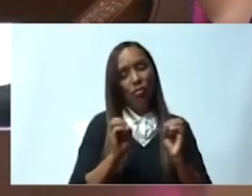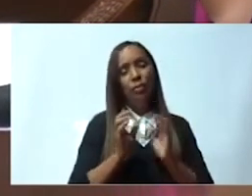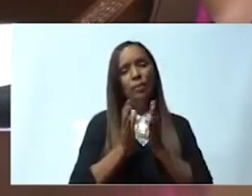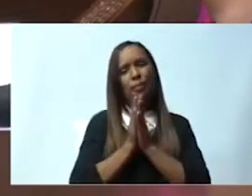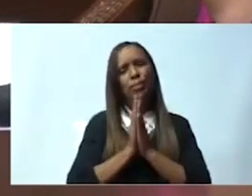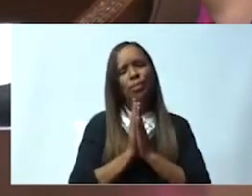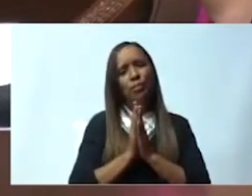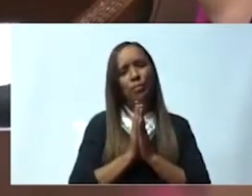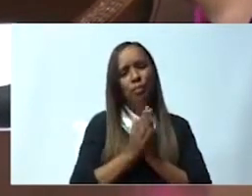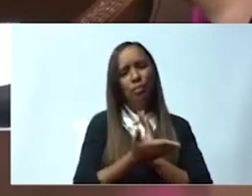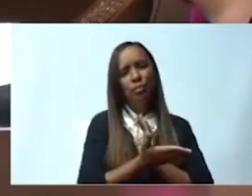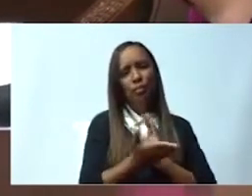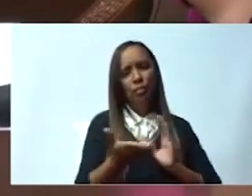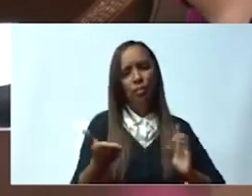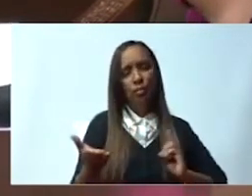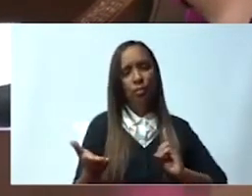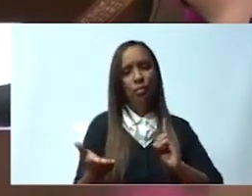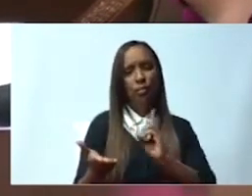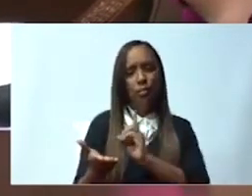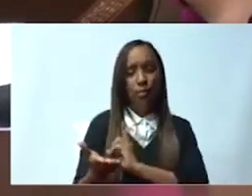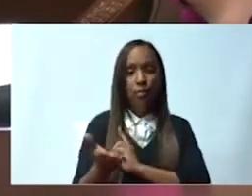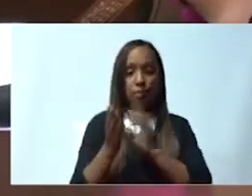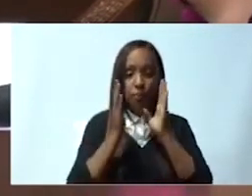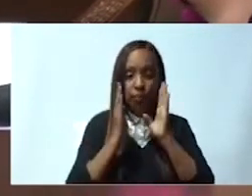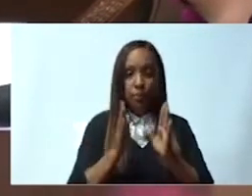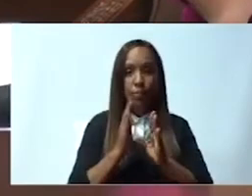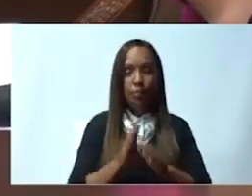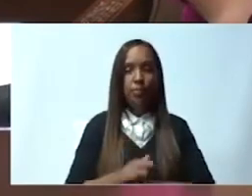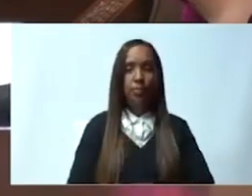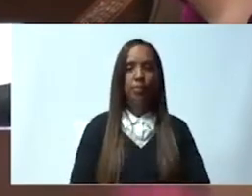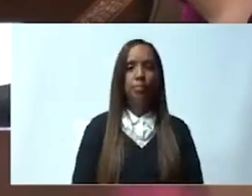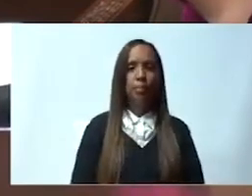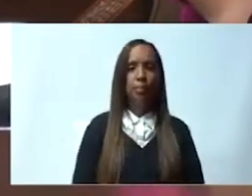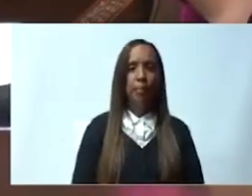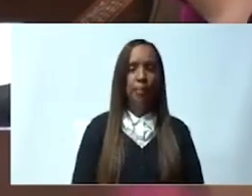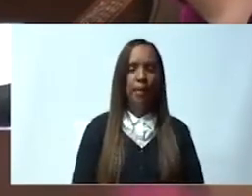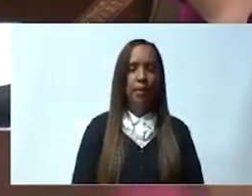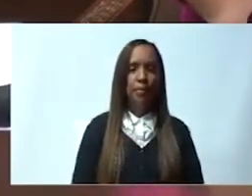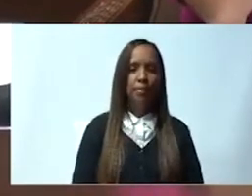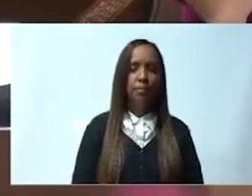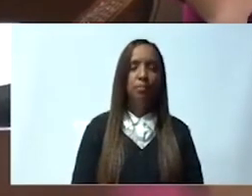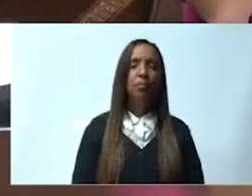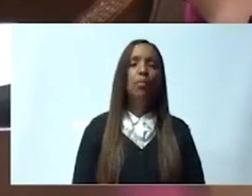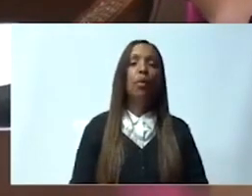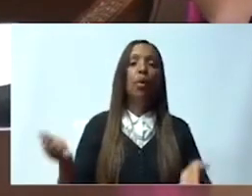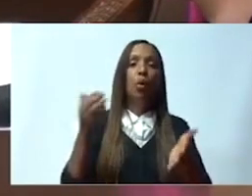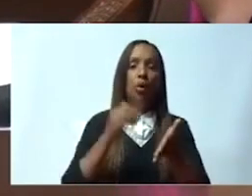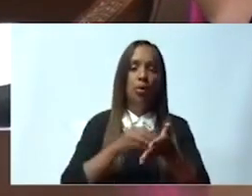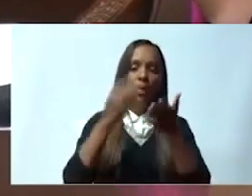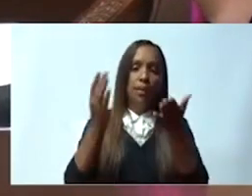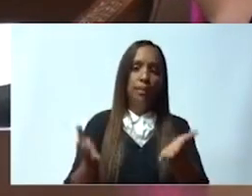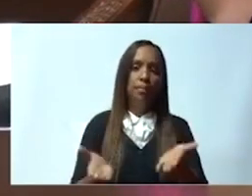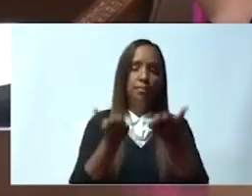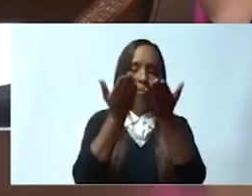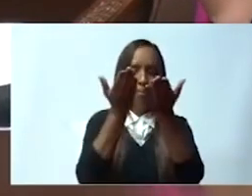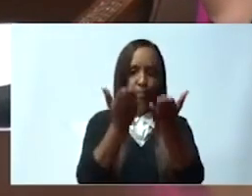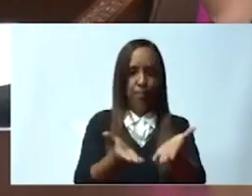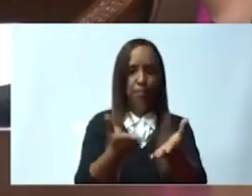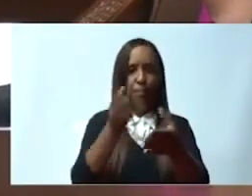Someto de nuevo a votación el informe. De nuevo lo someto a votación.